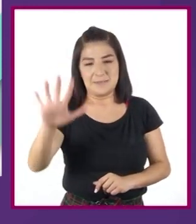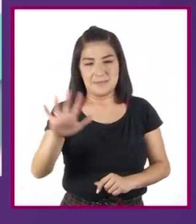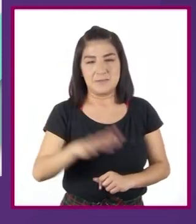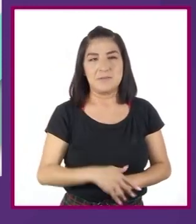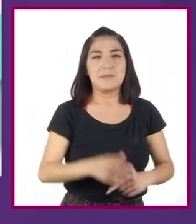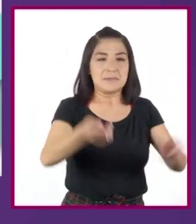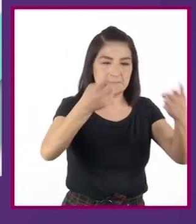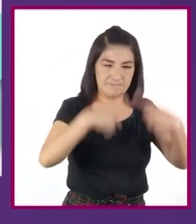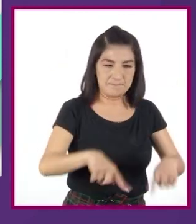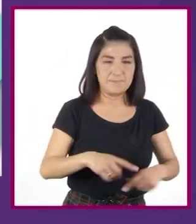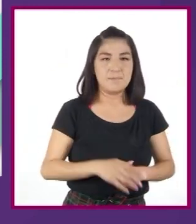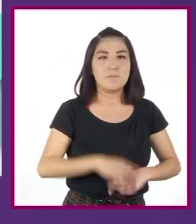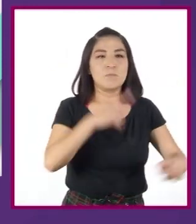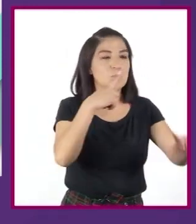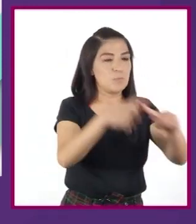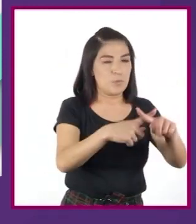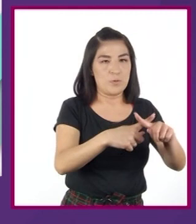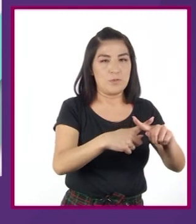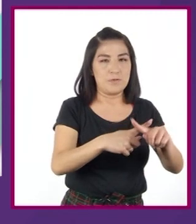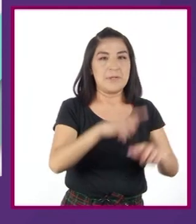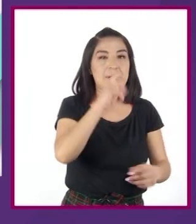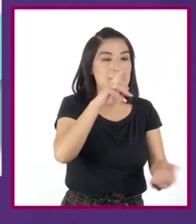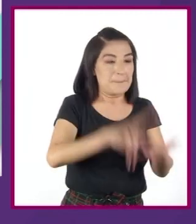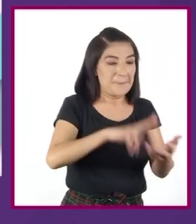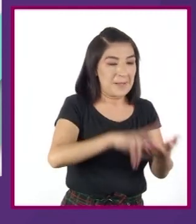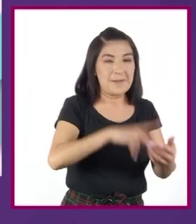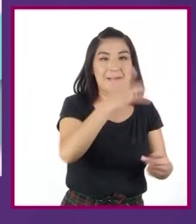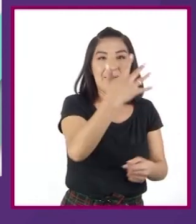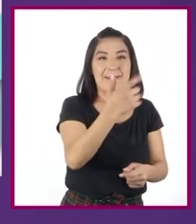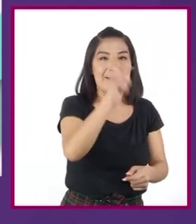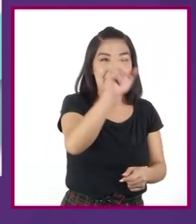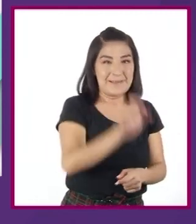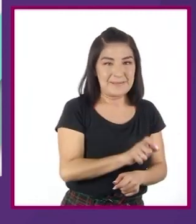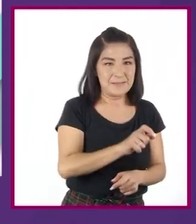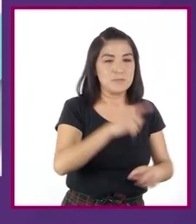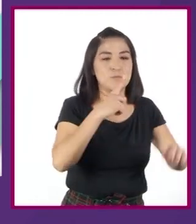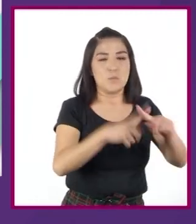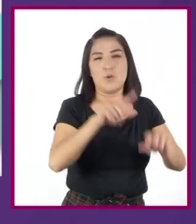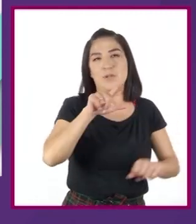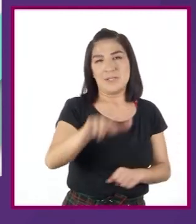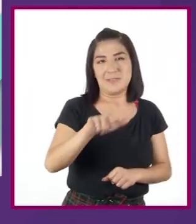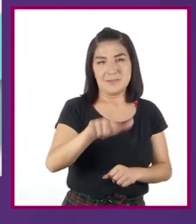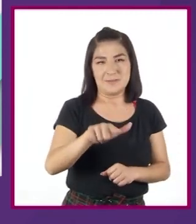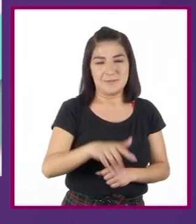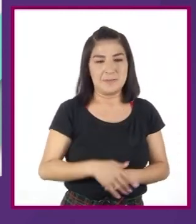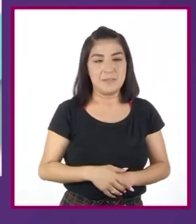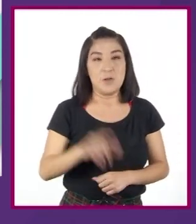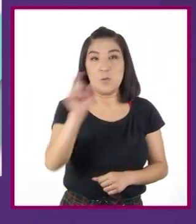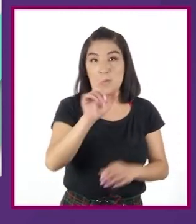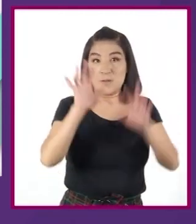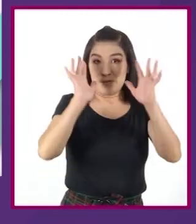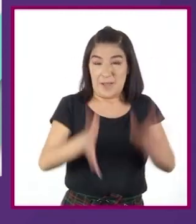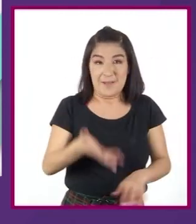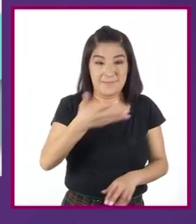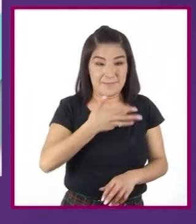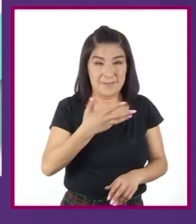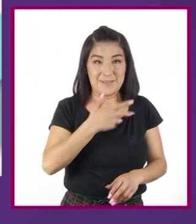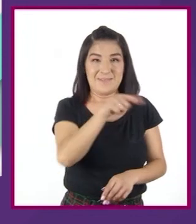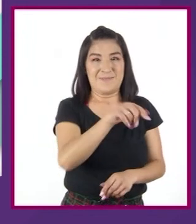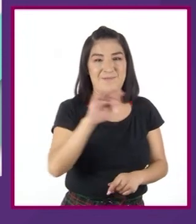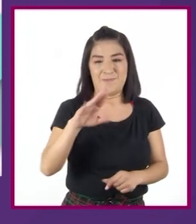la fórmula multiplicará cada valor de X por 17. Una vez que se tengan las